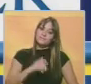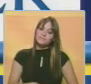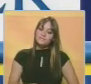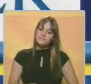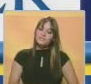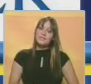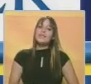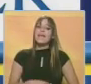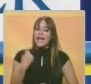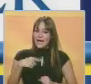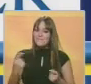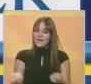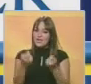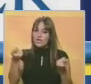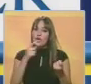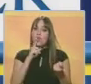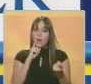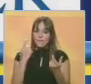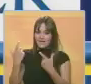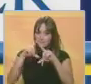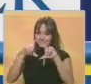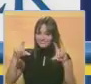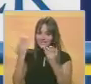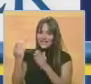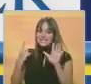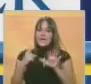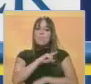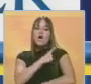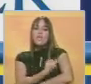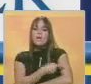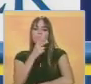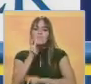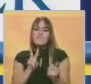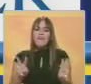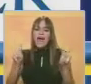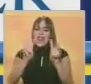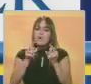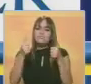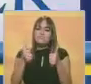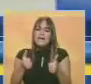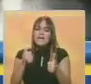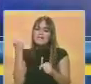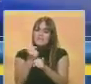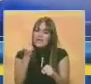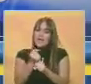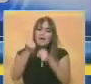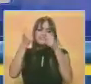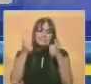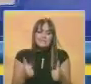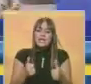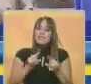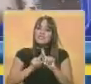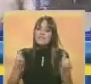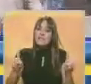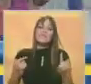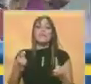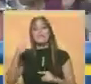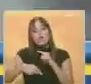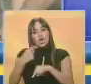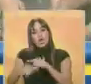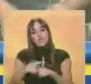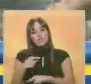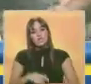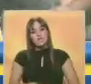Para Sexto Poder, la campaña El Buen Venezolano promueve valores y acciones concretas que pueden hacer una gran diferencia en el día a